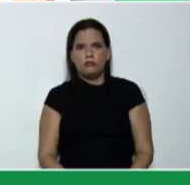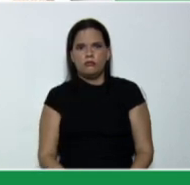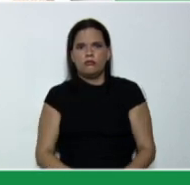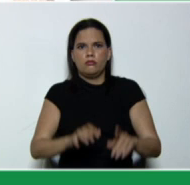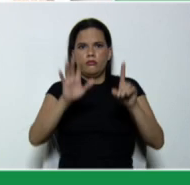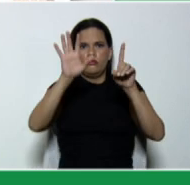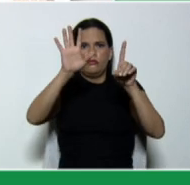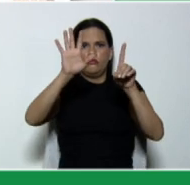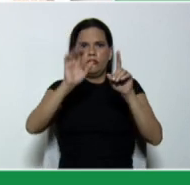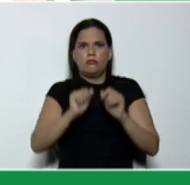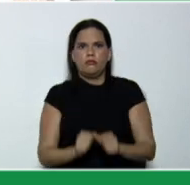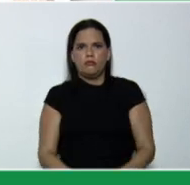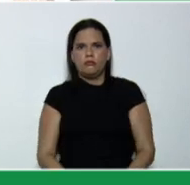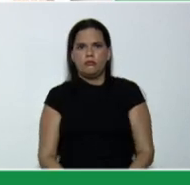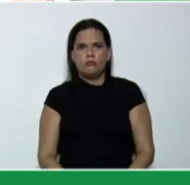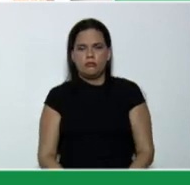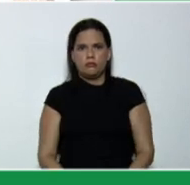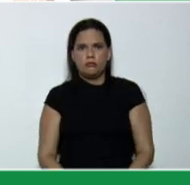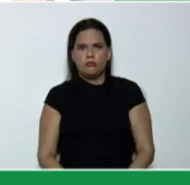6,